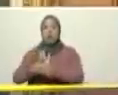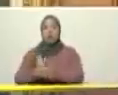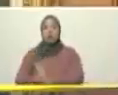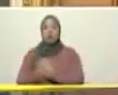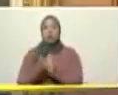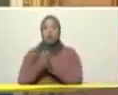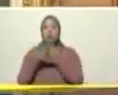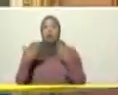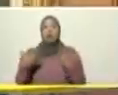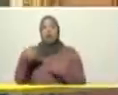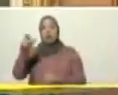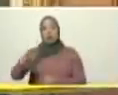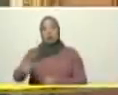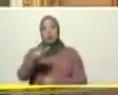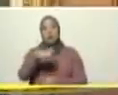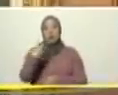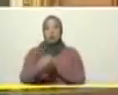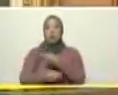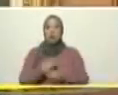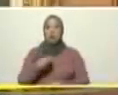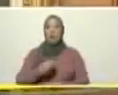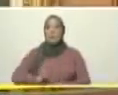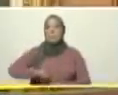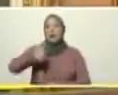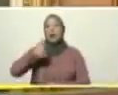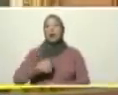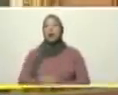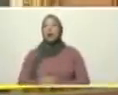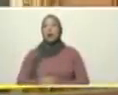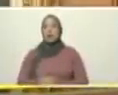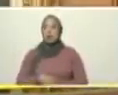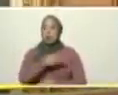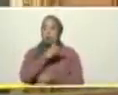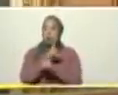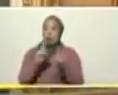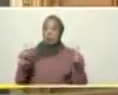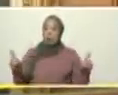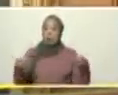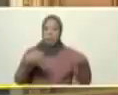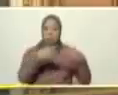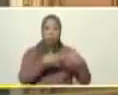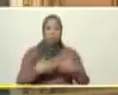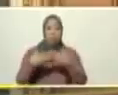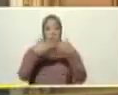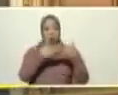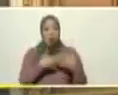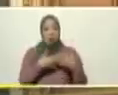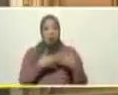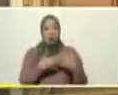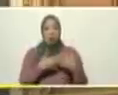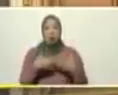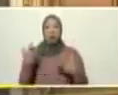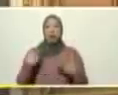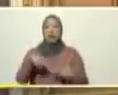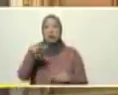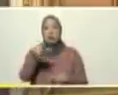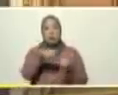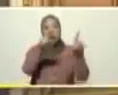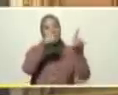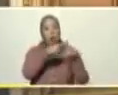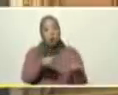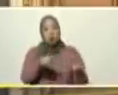documentos desclasificados por montón del Departamento de Estado, del Pentágono, de la Casa Blanca, de la